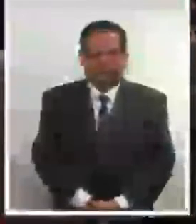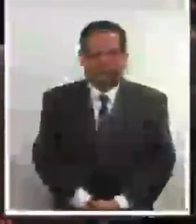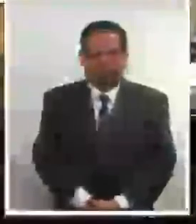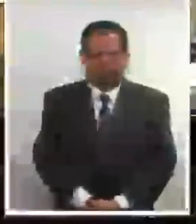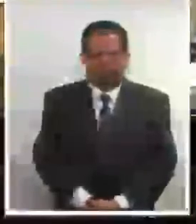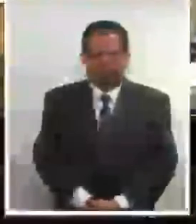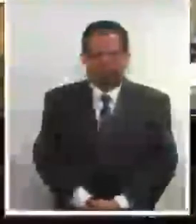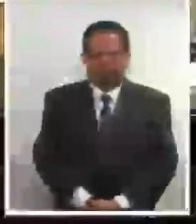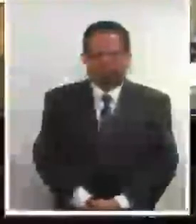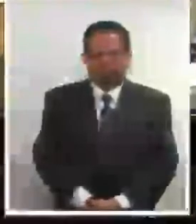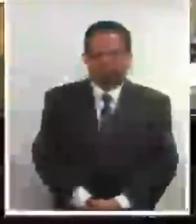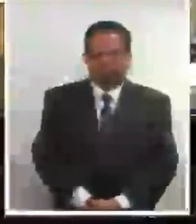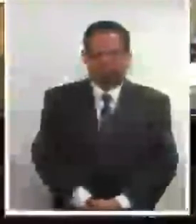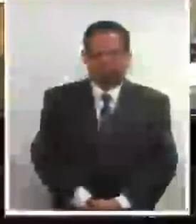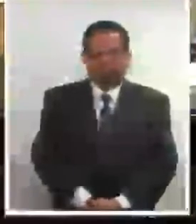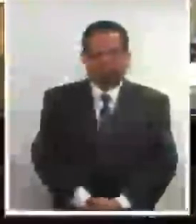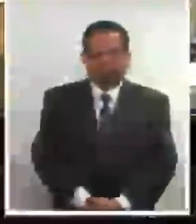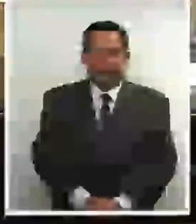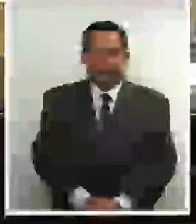bien.